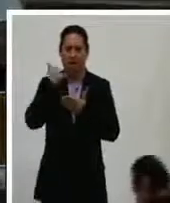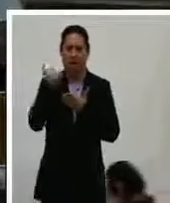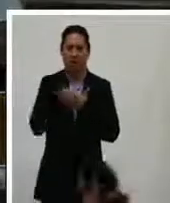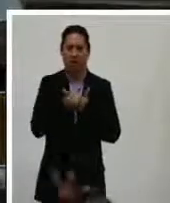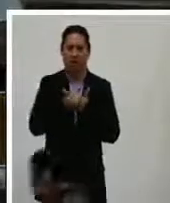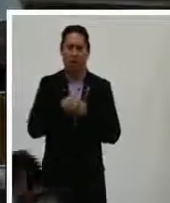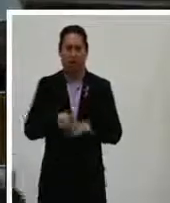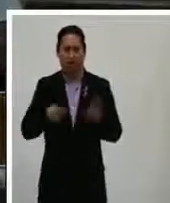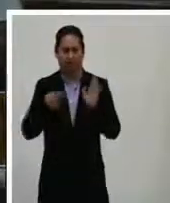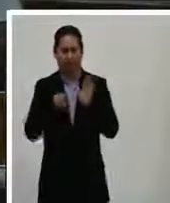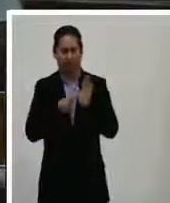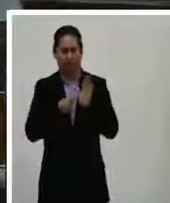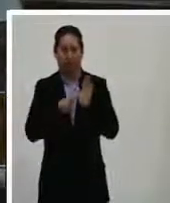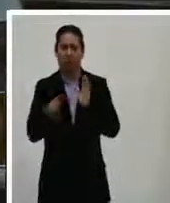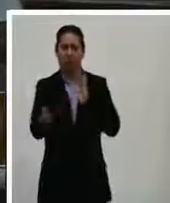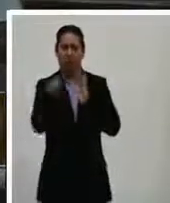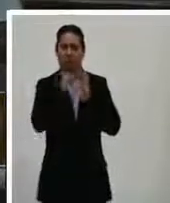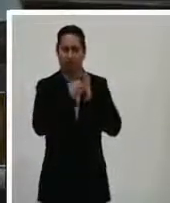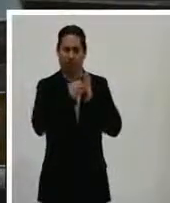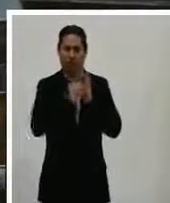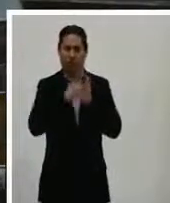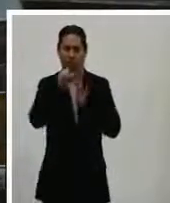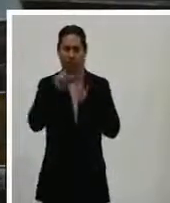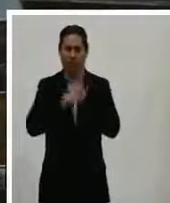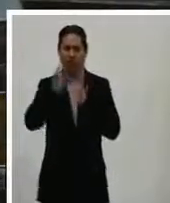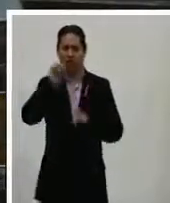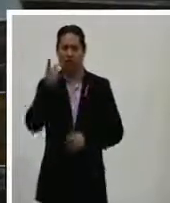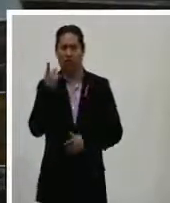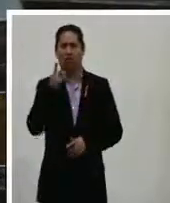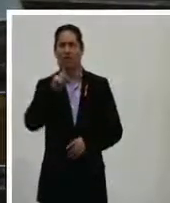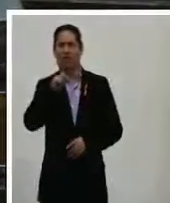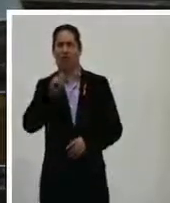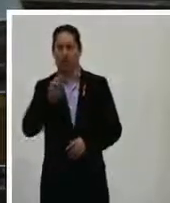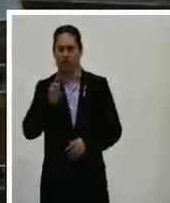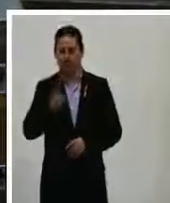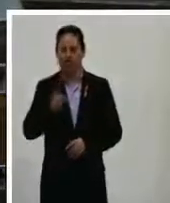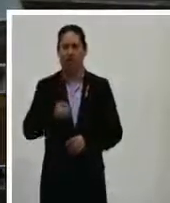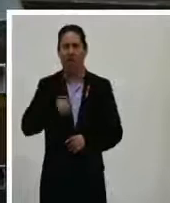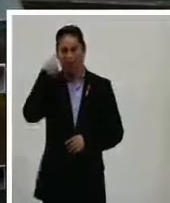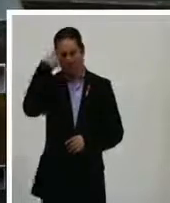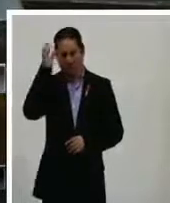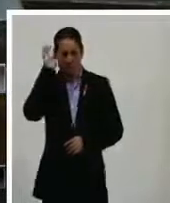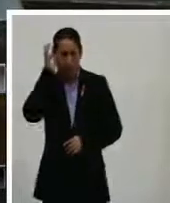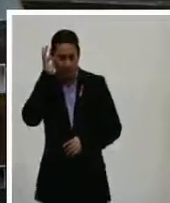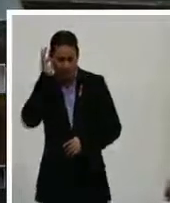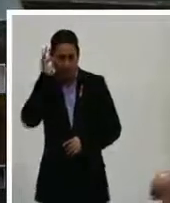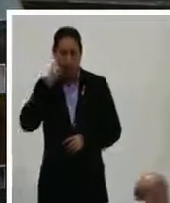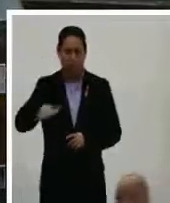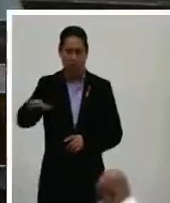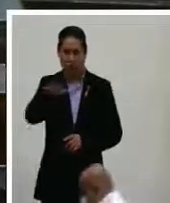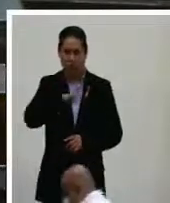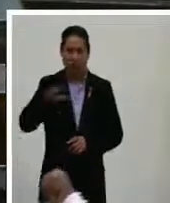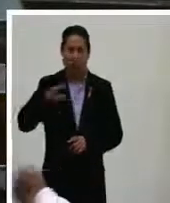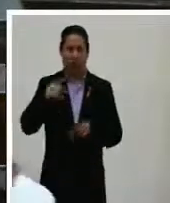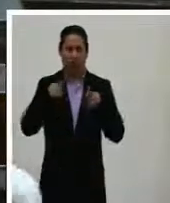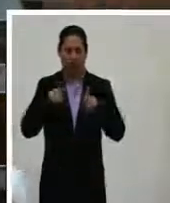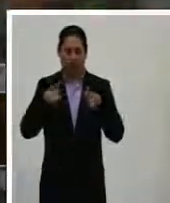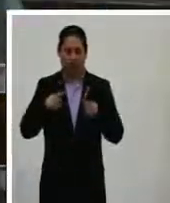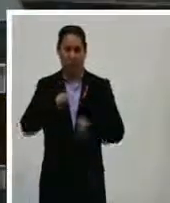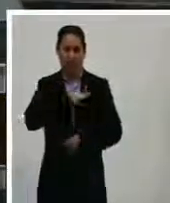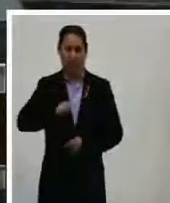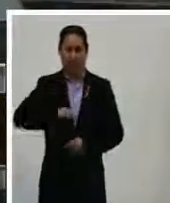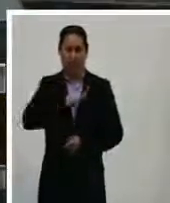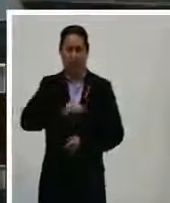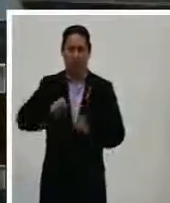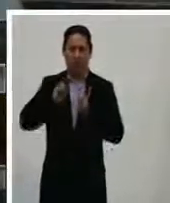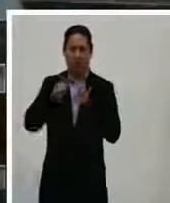adiciona el artículo 31 ter a la ley del servicio civil del estado y los municipios de chiapas y